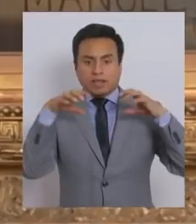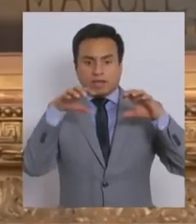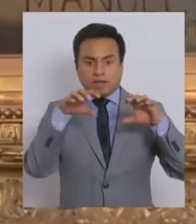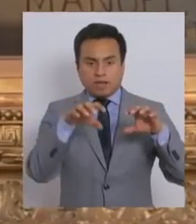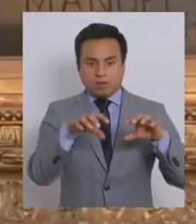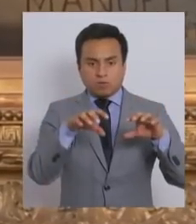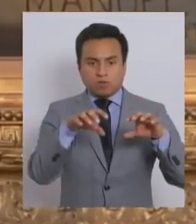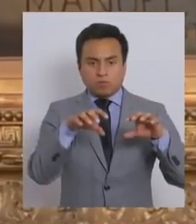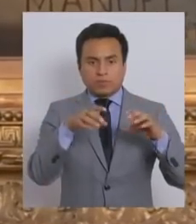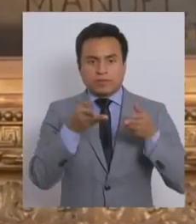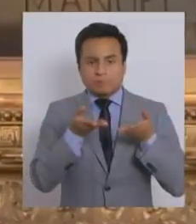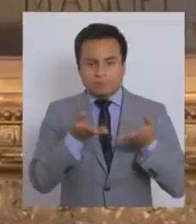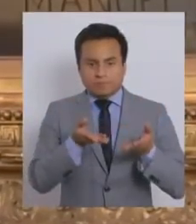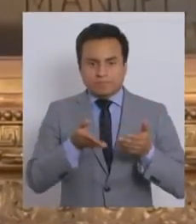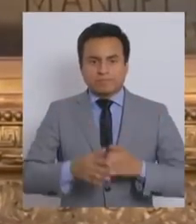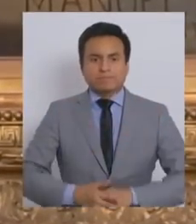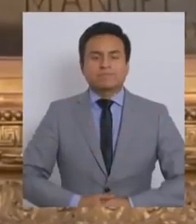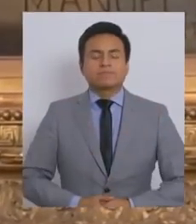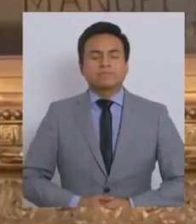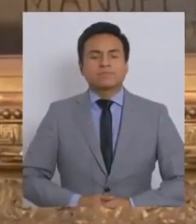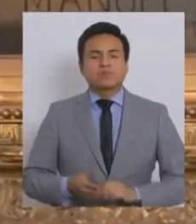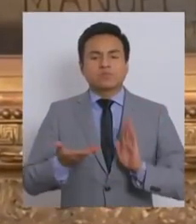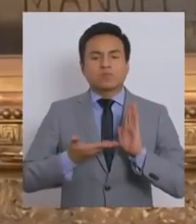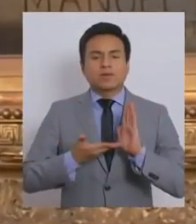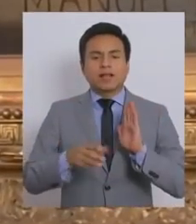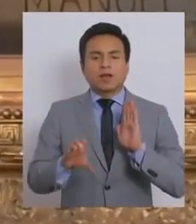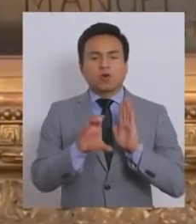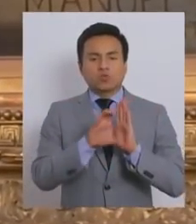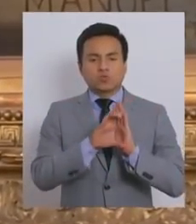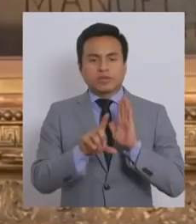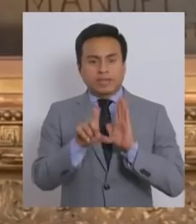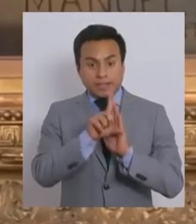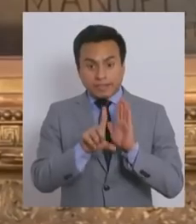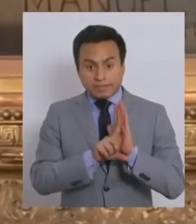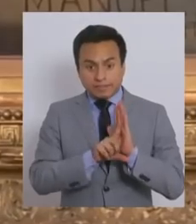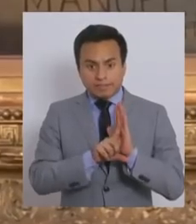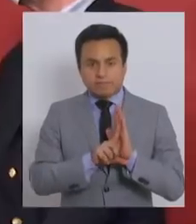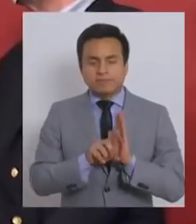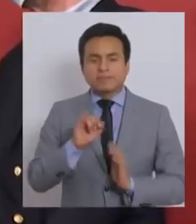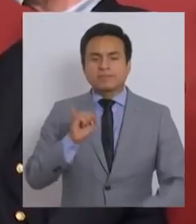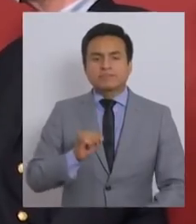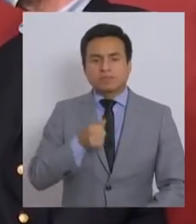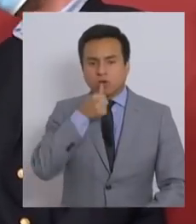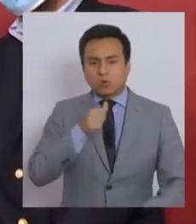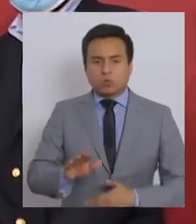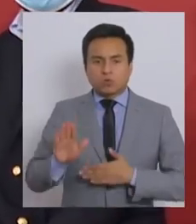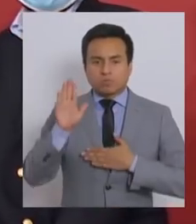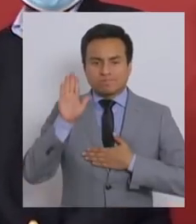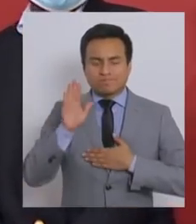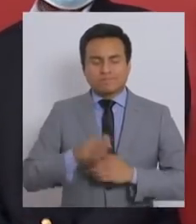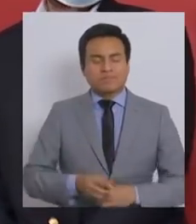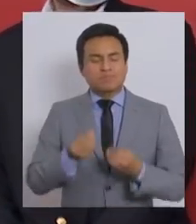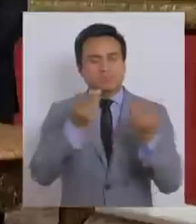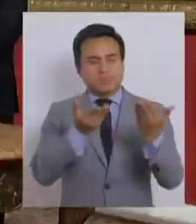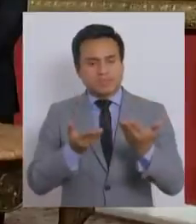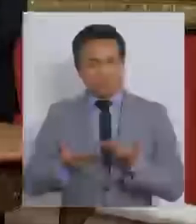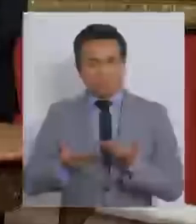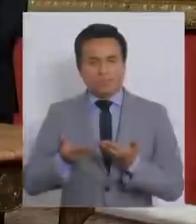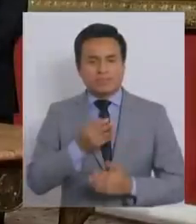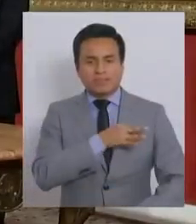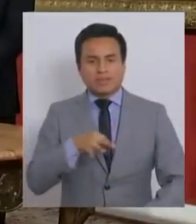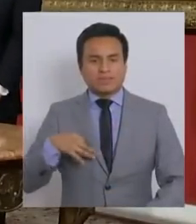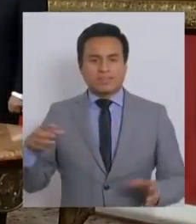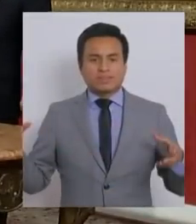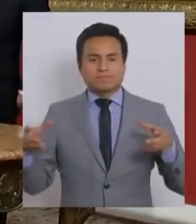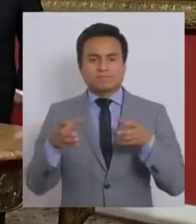alcalde Jadue de Recoleta, Mónica. Así es, se había hablado que era necesario un perfil que fuera bastante transversal para todo lo que corresponde a las negociaciones